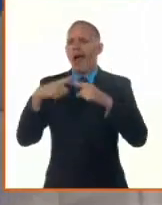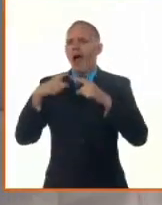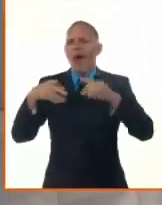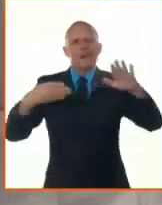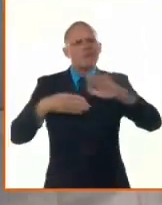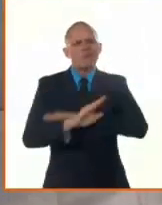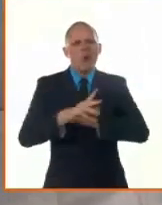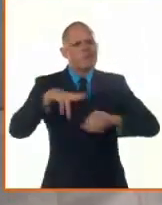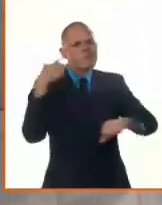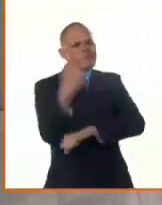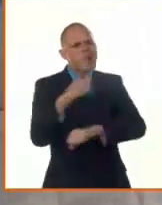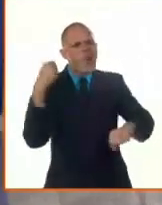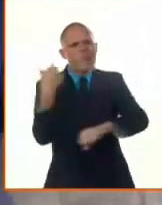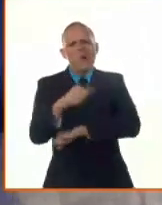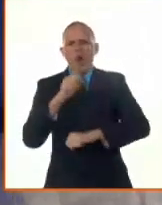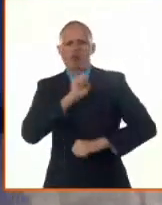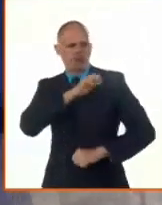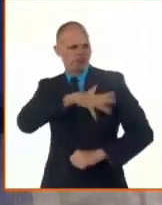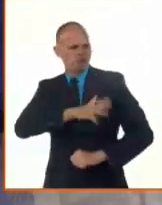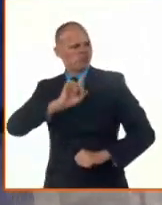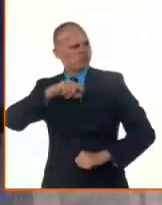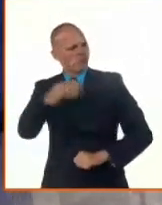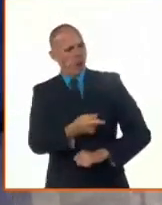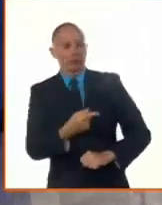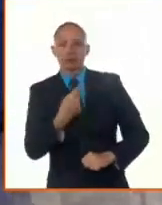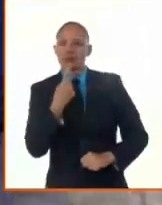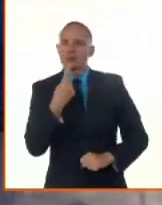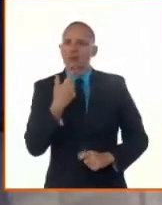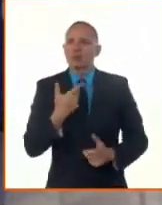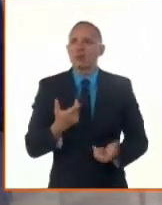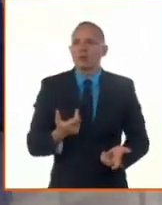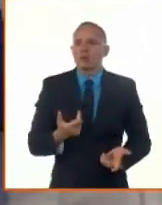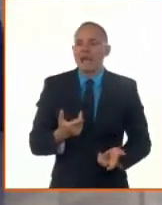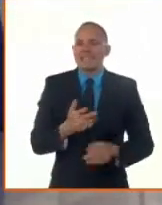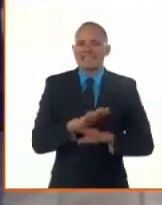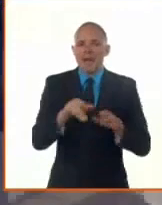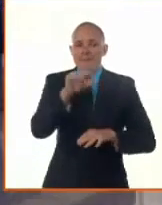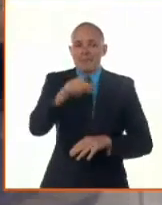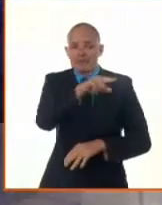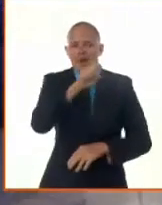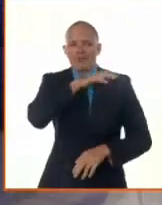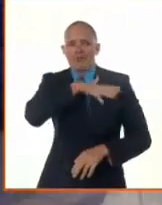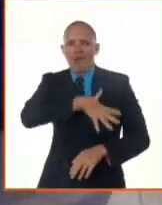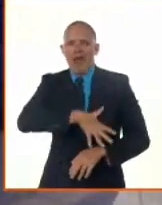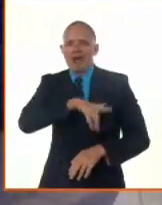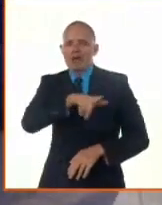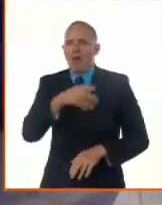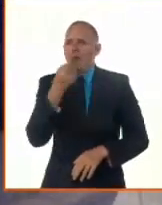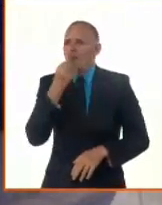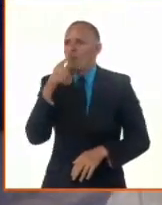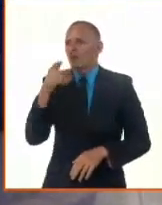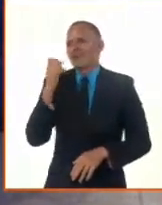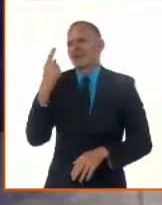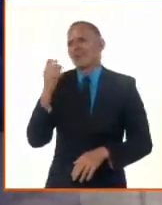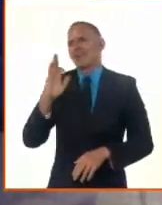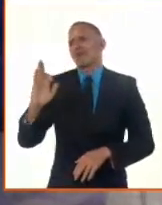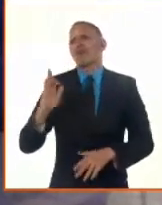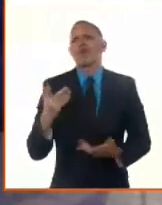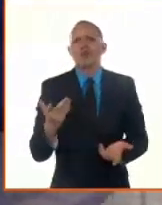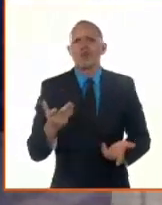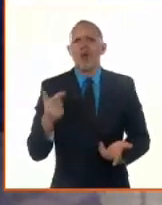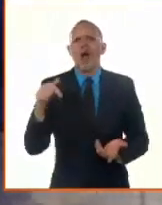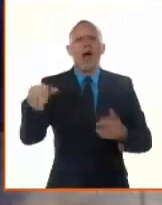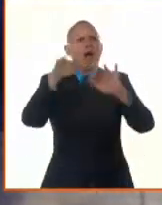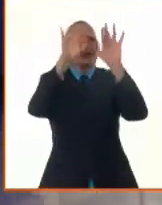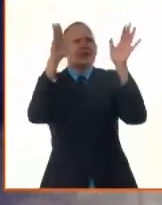y además esa mezquita no solo es importante para los palestinos es para toda la población de medio oriente y